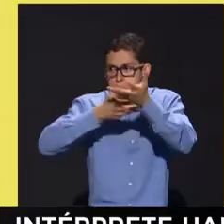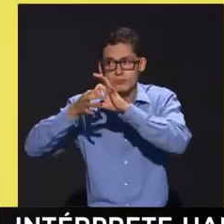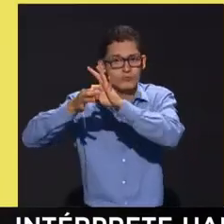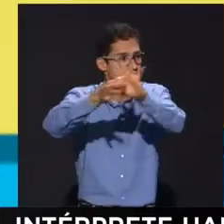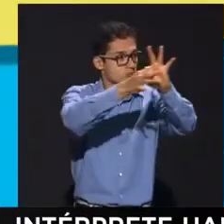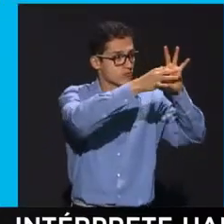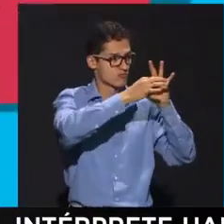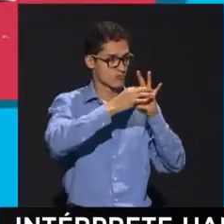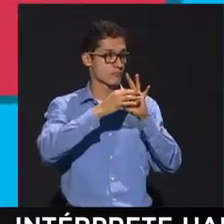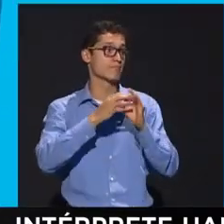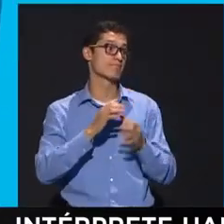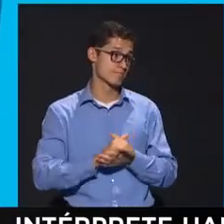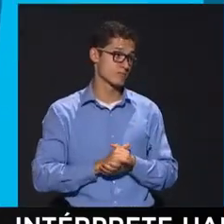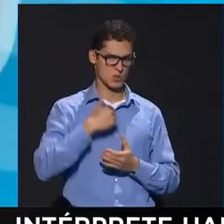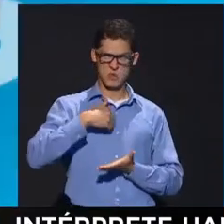perjuicios.